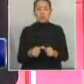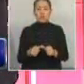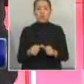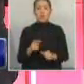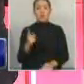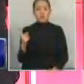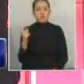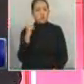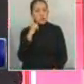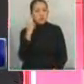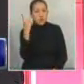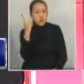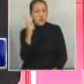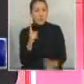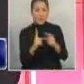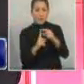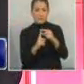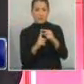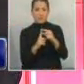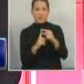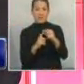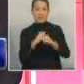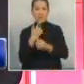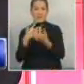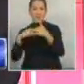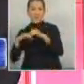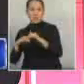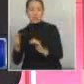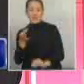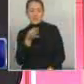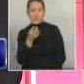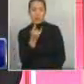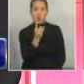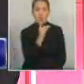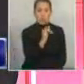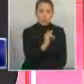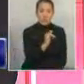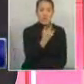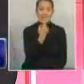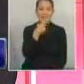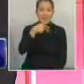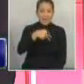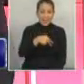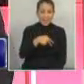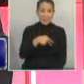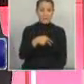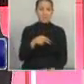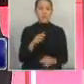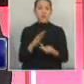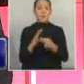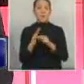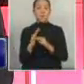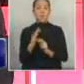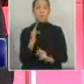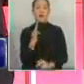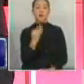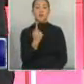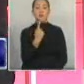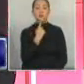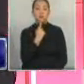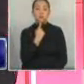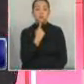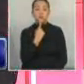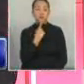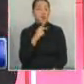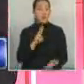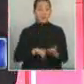una sola palabra del empresariado, de la UDI, de Renovación Nacional, sobre los problemas del FUT,